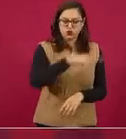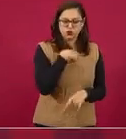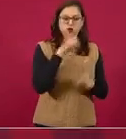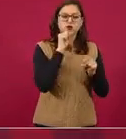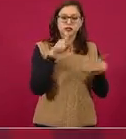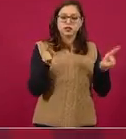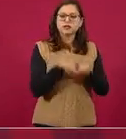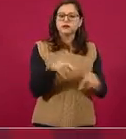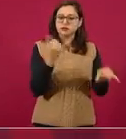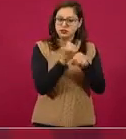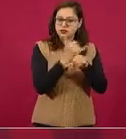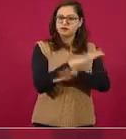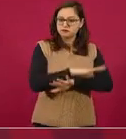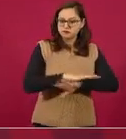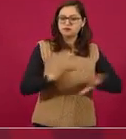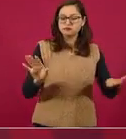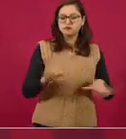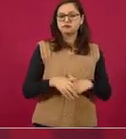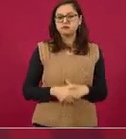18 gobernadores,